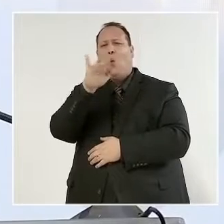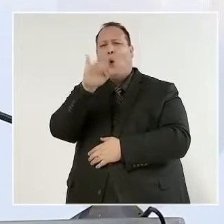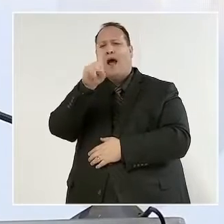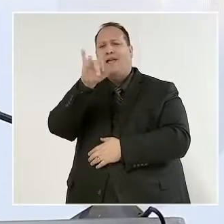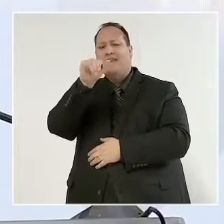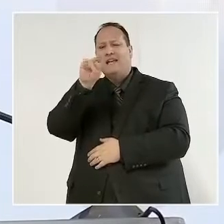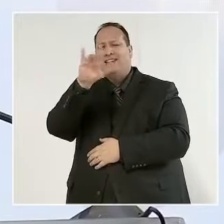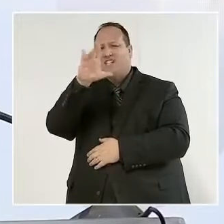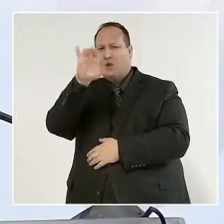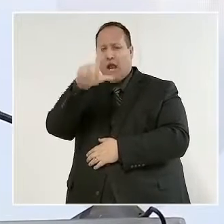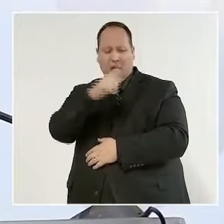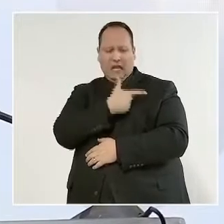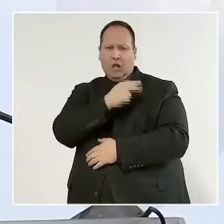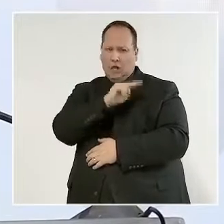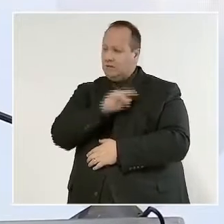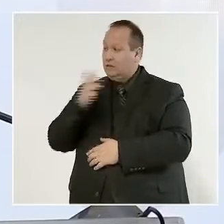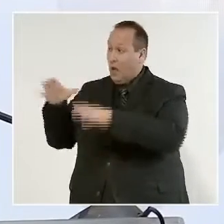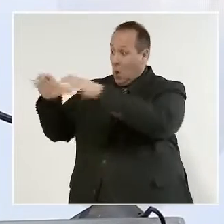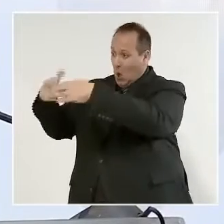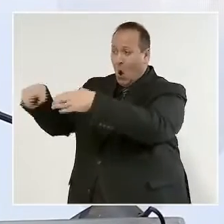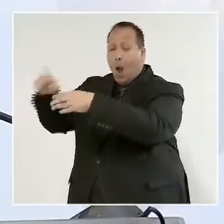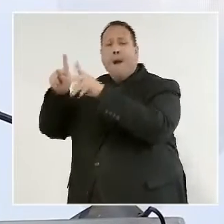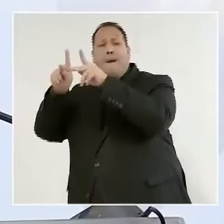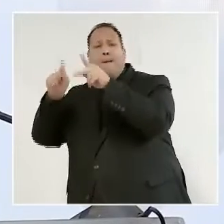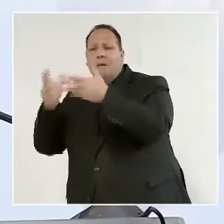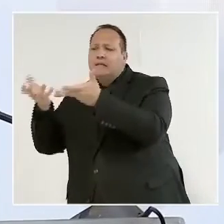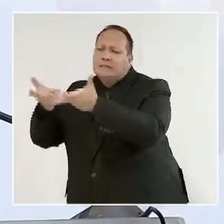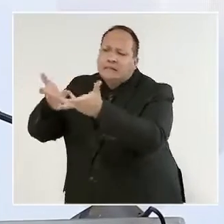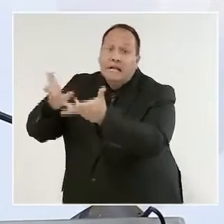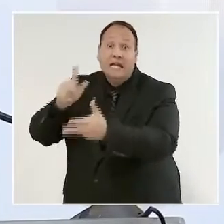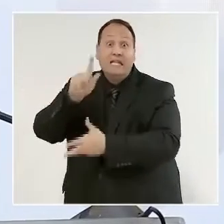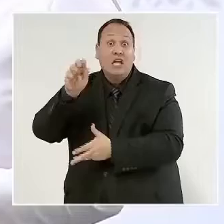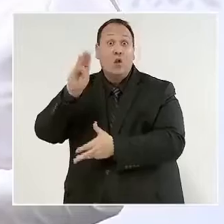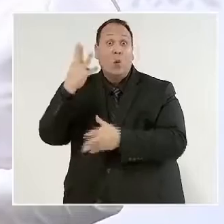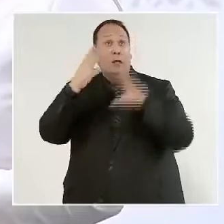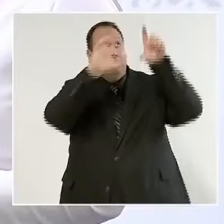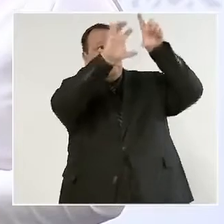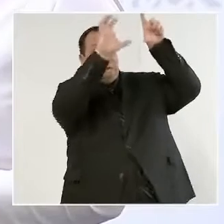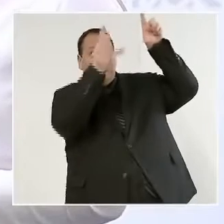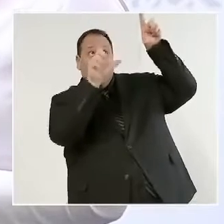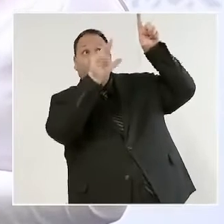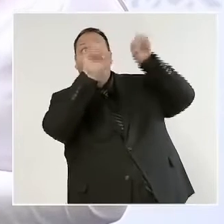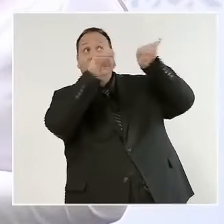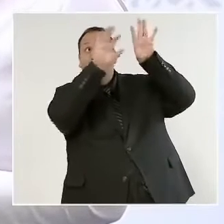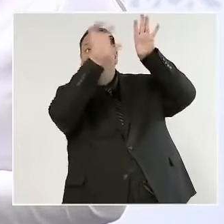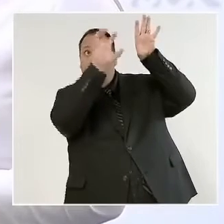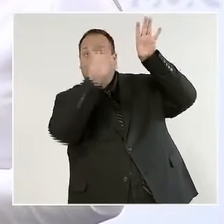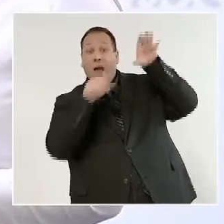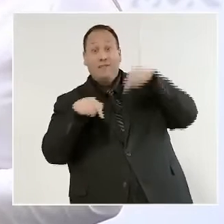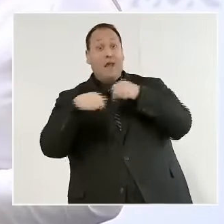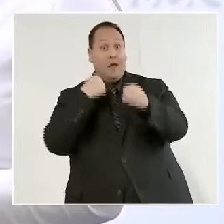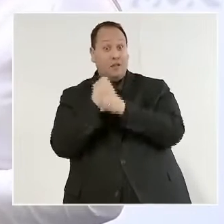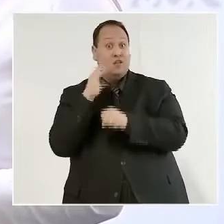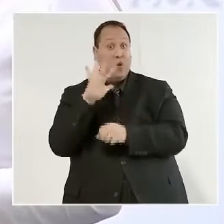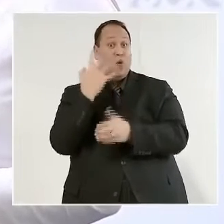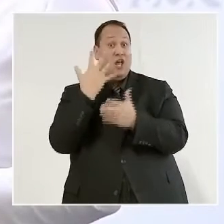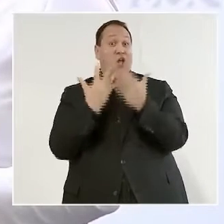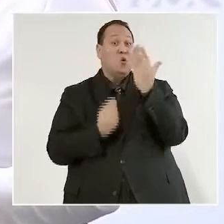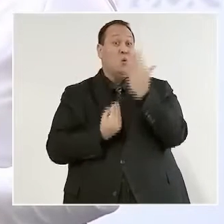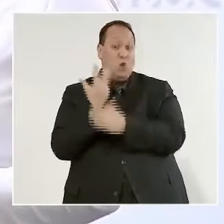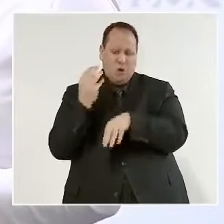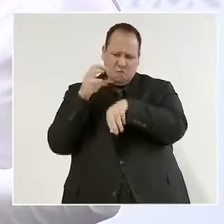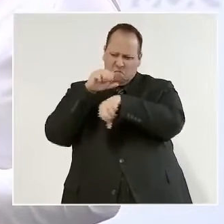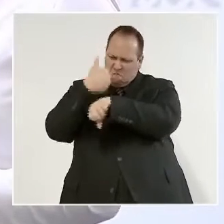paz y proximidad que opera con 193 cuarteles. Este año se concluirán 55